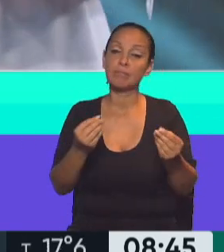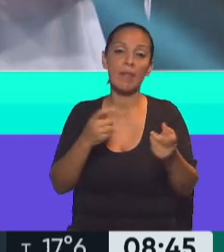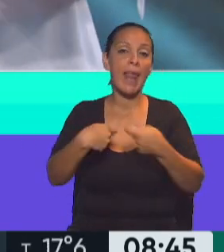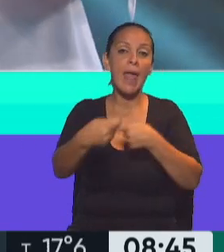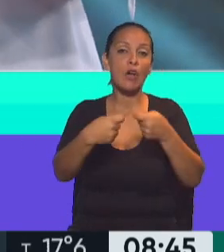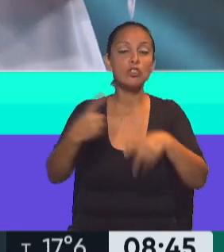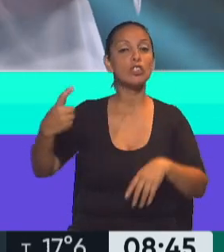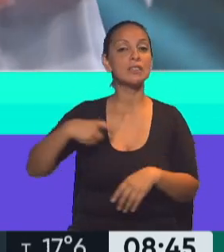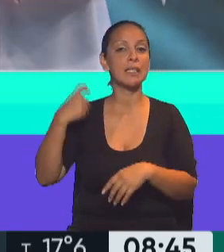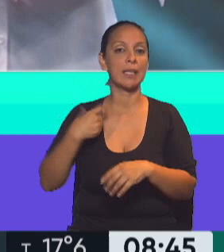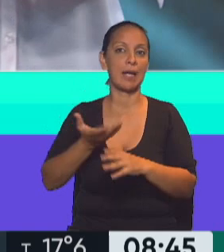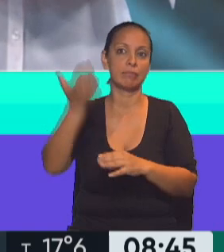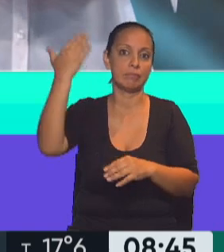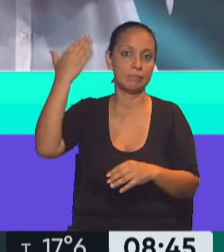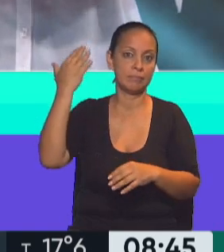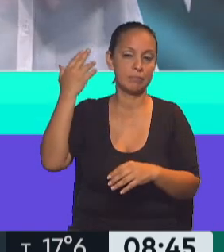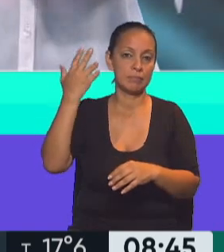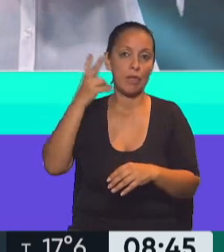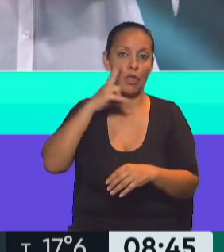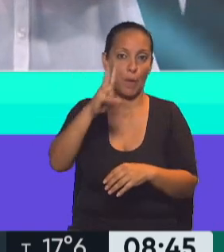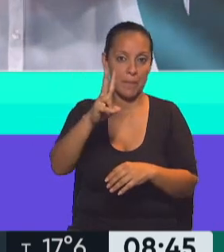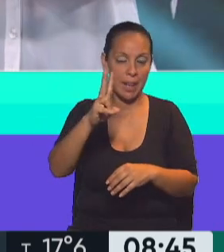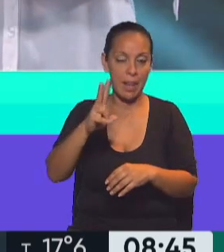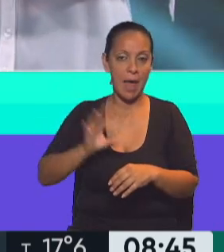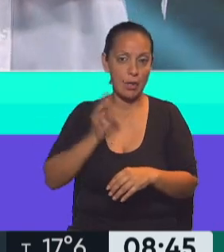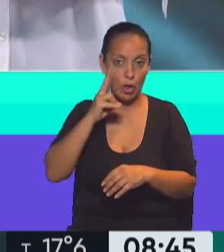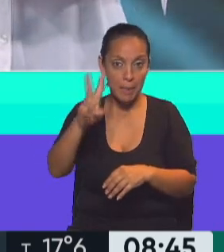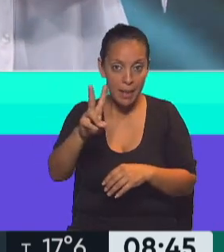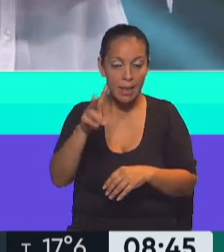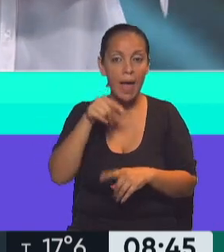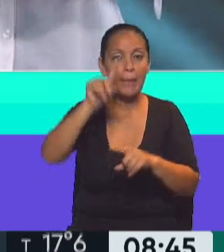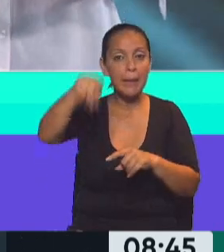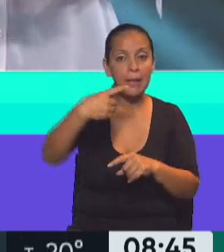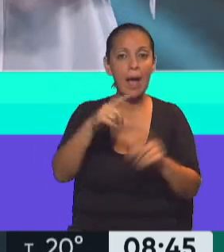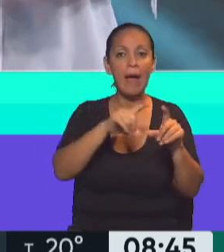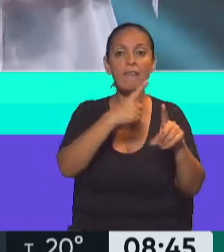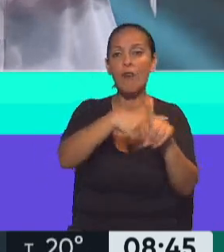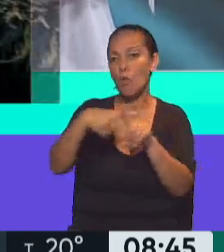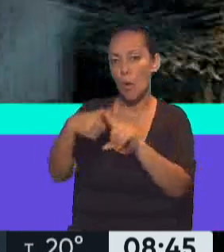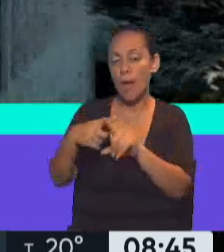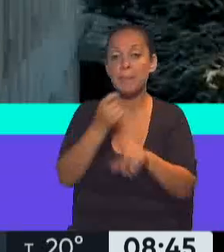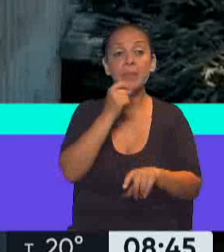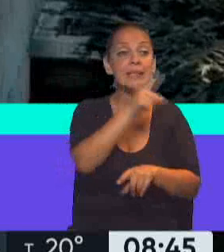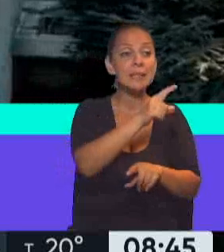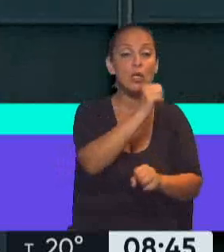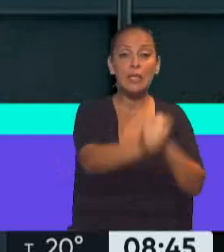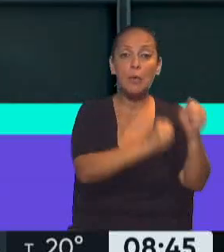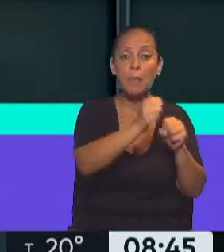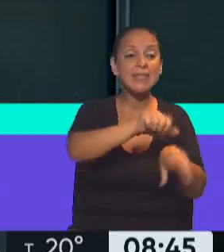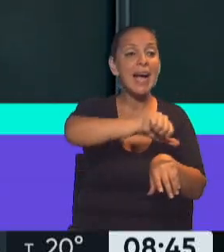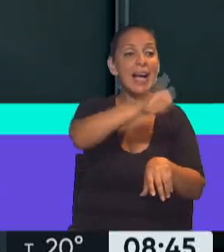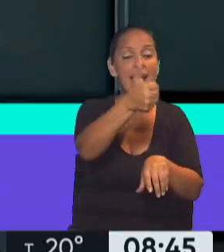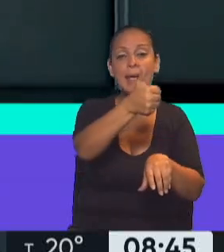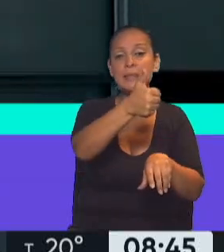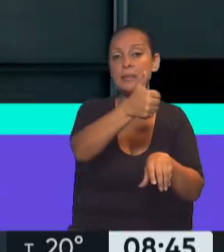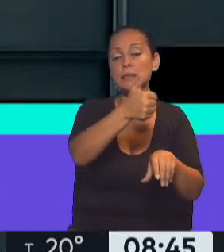que hicieron allá por los 2000 y que establecieron una fórmula que decía, vos como empresa ganás tanta plata más